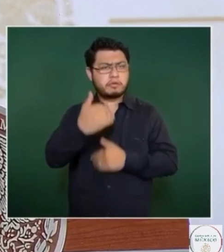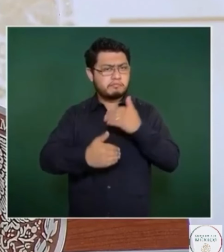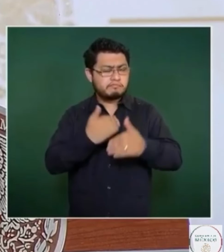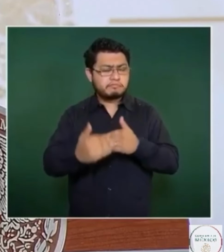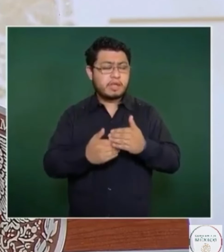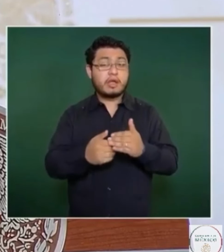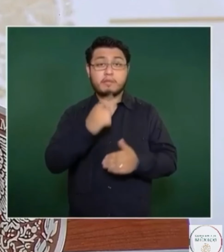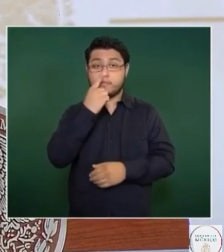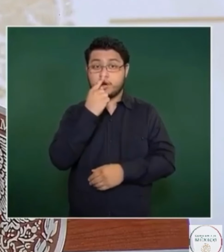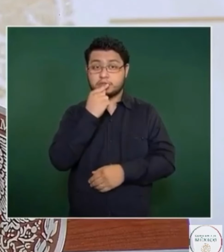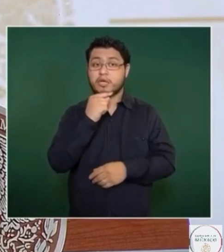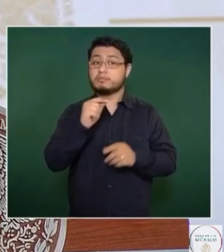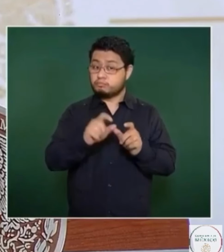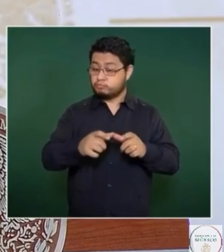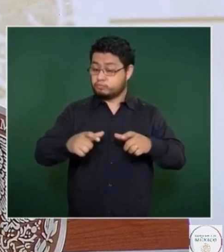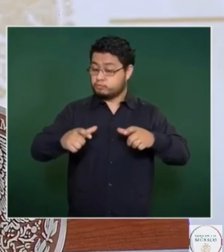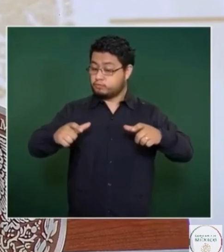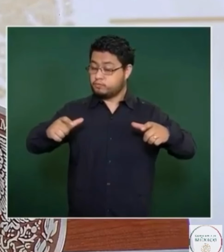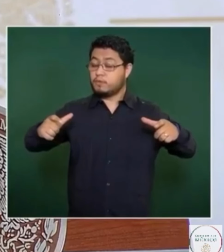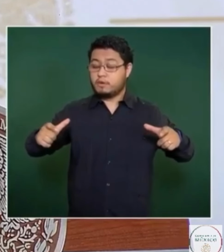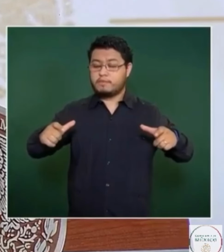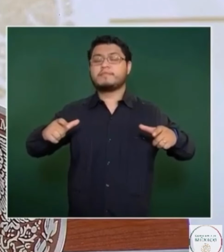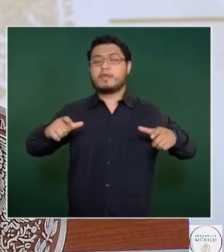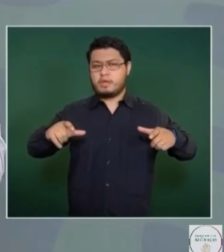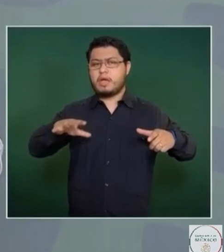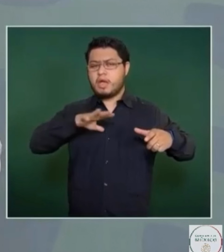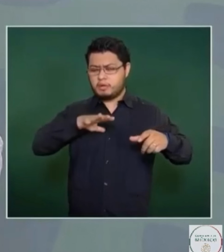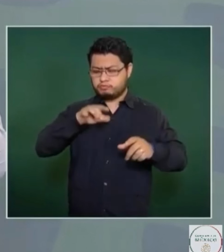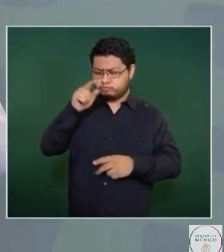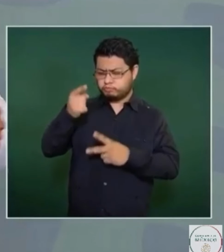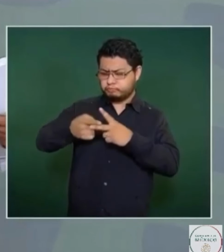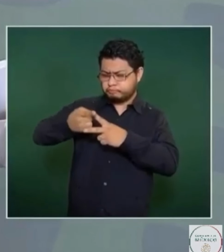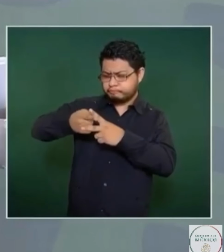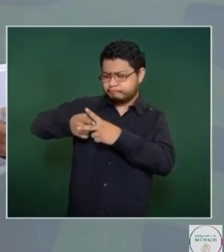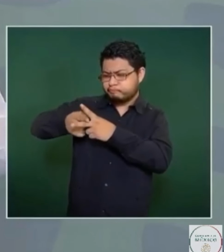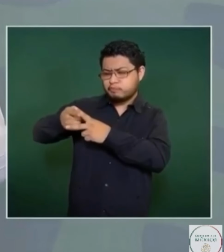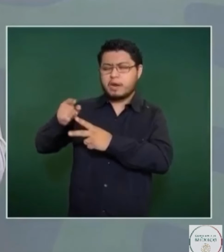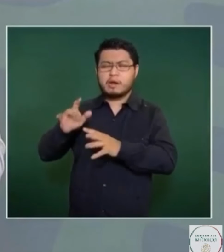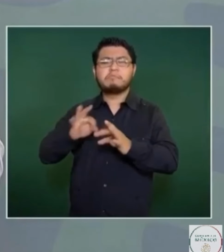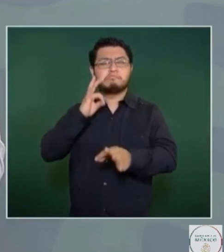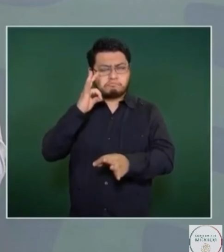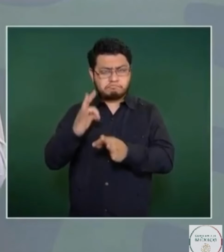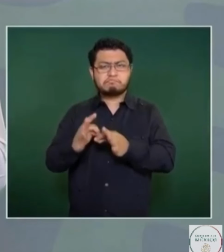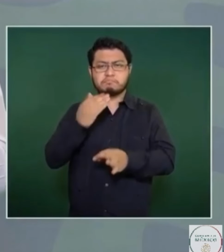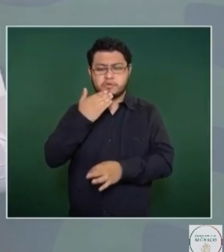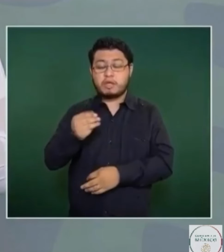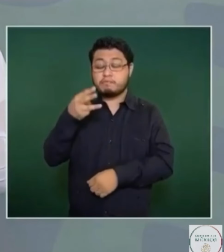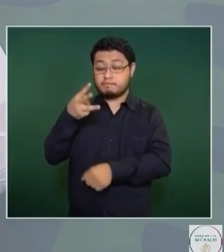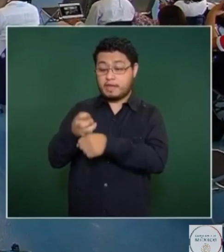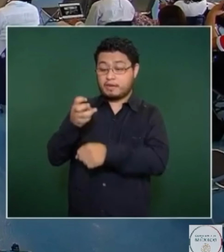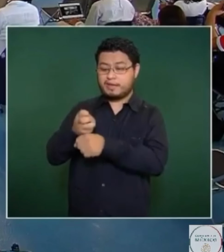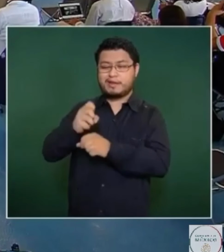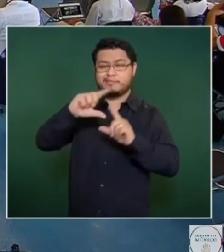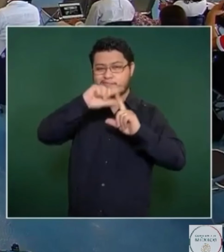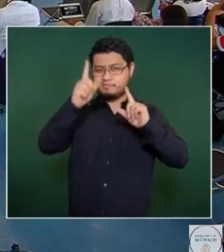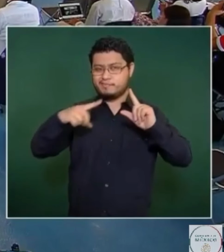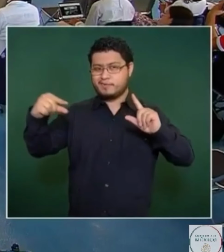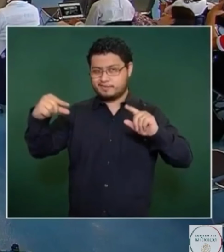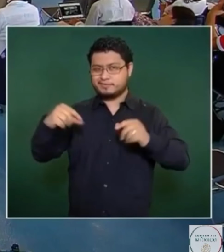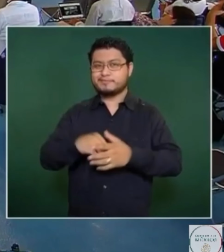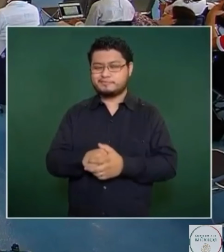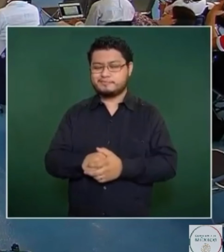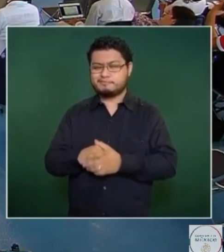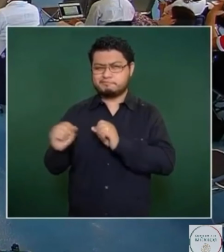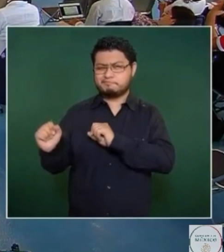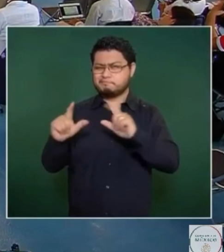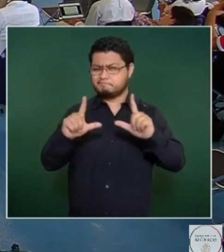acuerdo al porcentaje que se tiene que tener por cada 1,000 habitantes y ocupamos el tercer lugar en el país. Siguiente, por favor. ¿Cómo